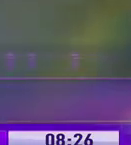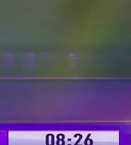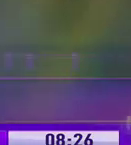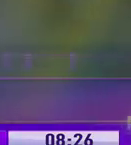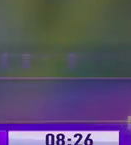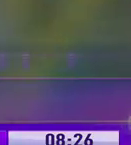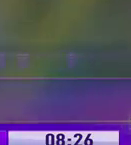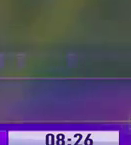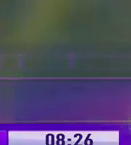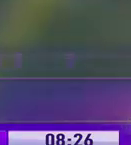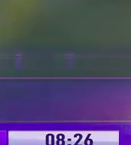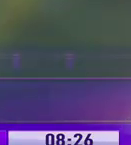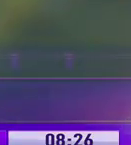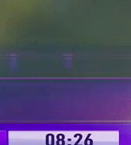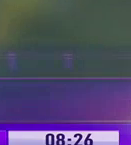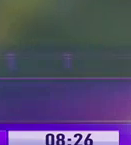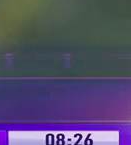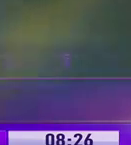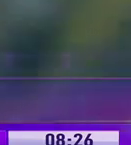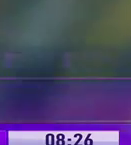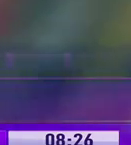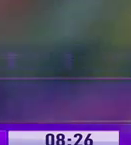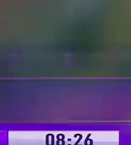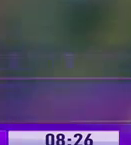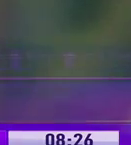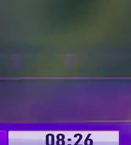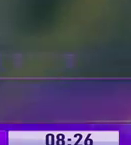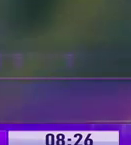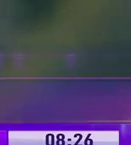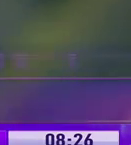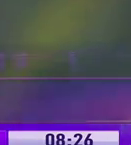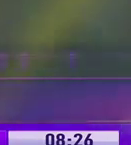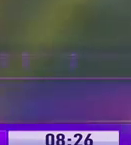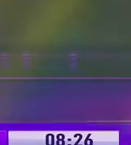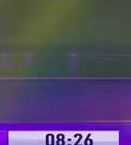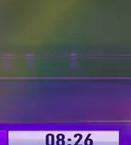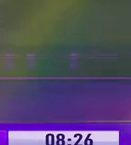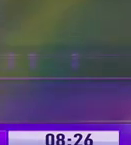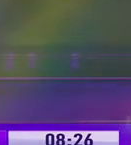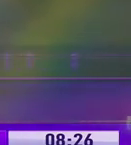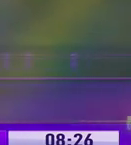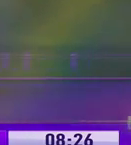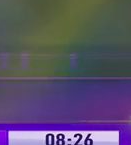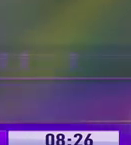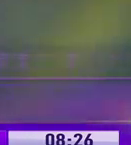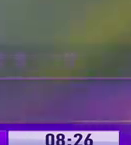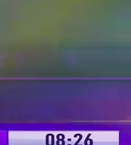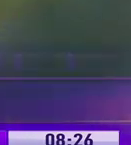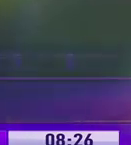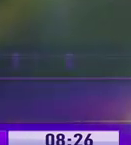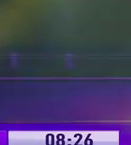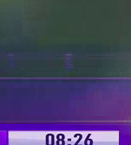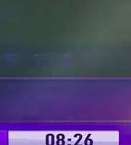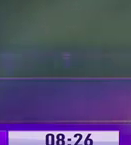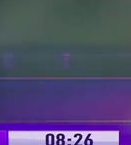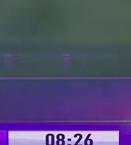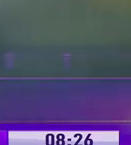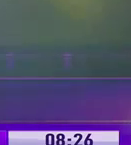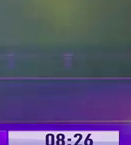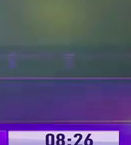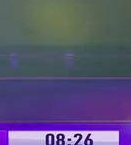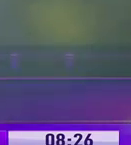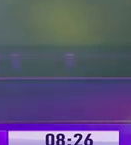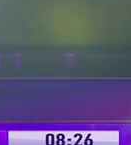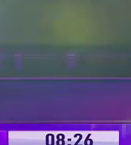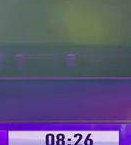provincia de Santa Elena se pronunciaron frente a los videos que circularon estos últimos días acerca de los